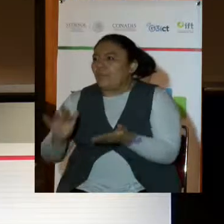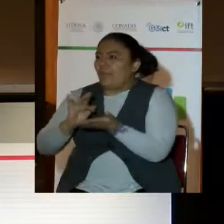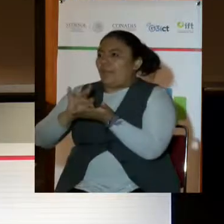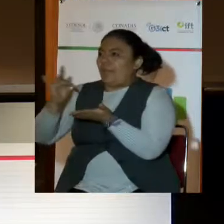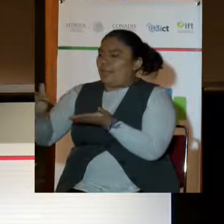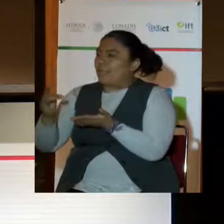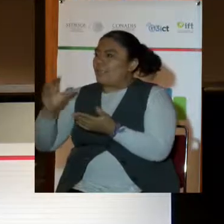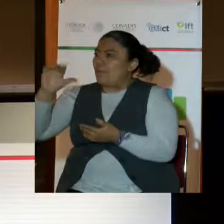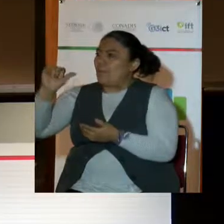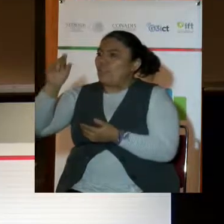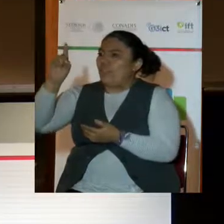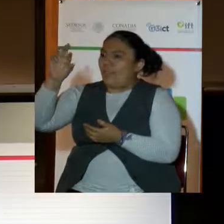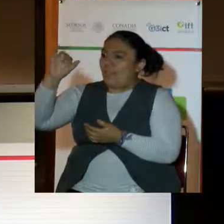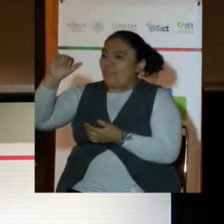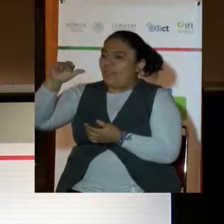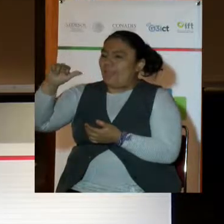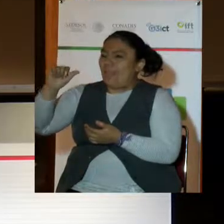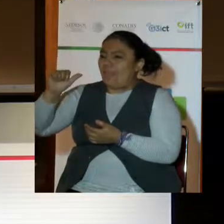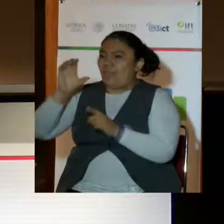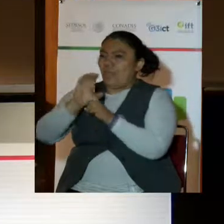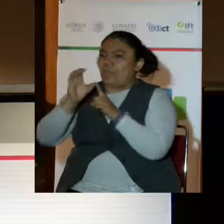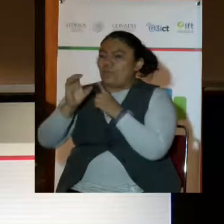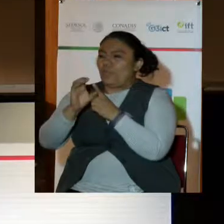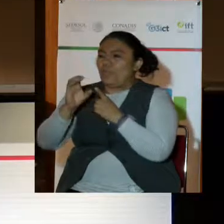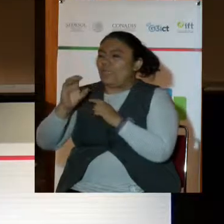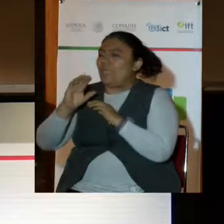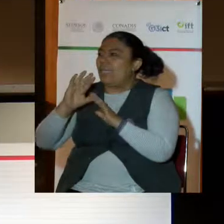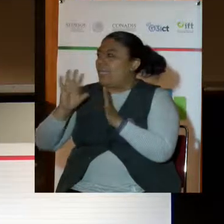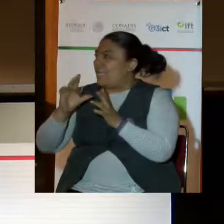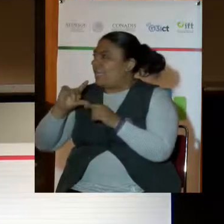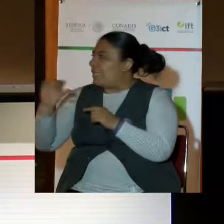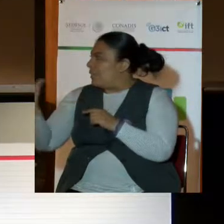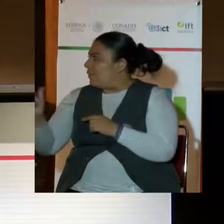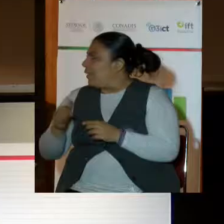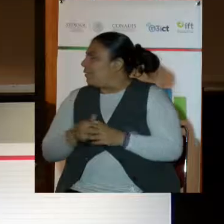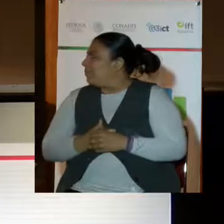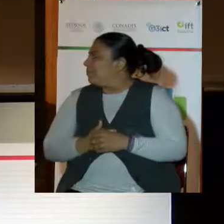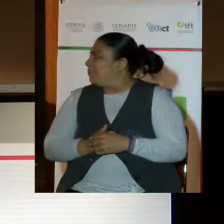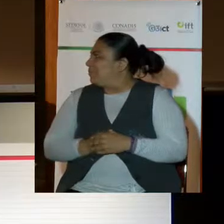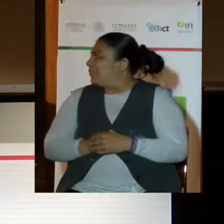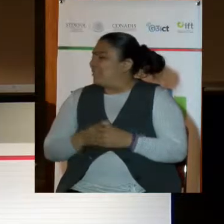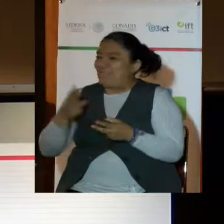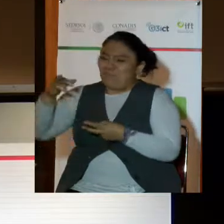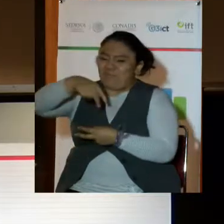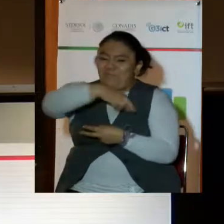Agradecemos a Adriana Labardini, comisionada del IFT, que ya se fue por otro lado.